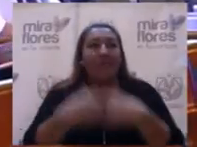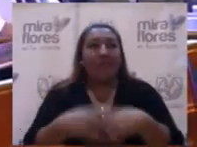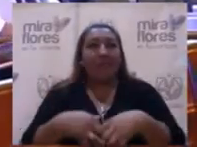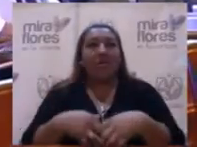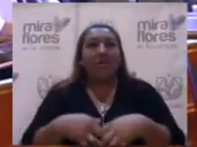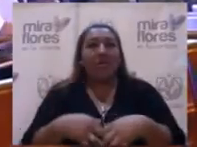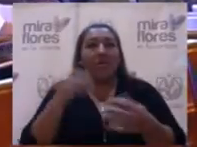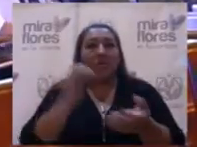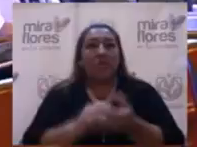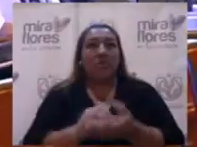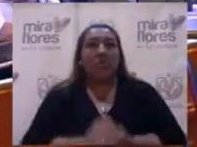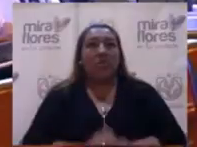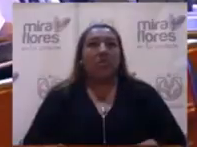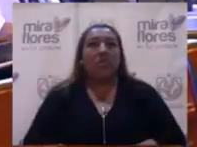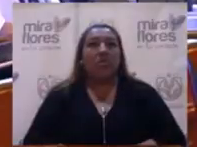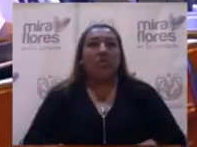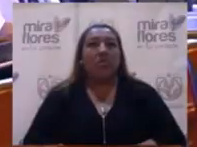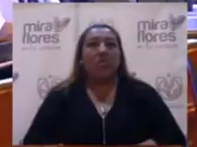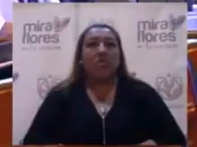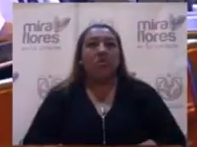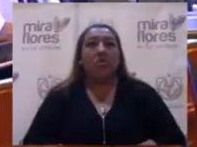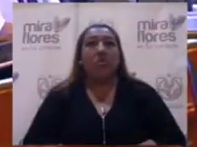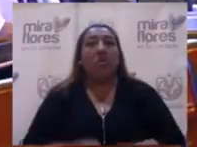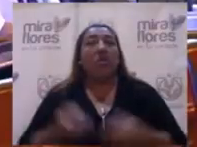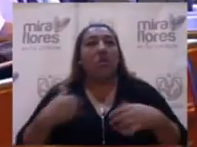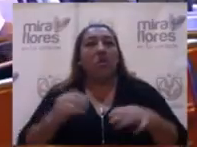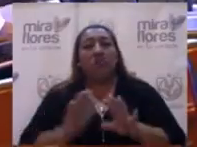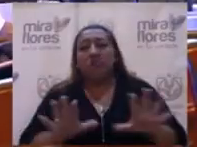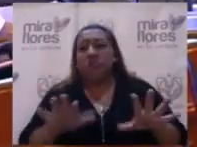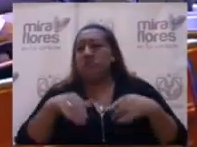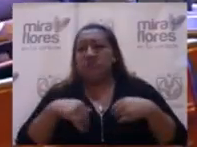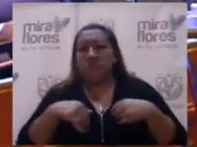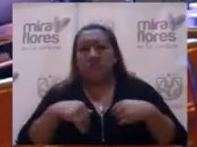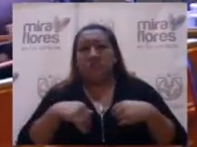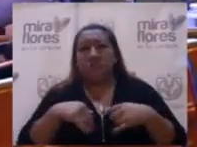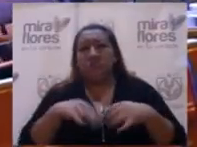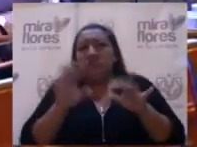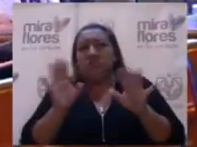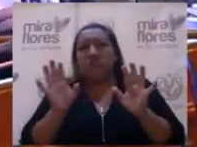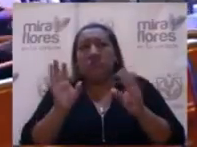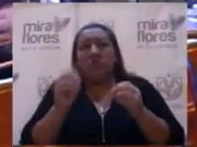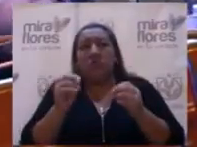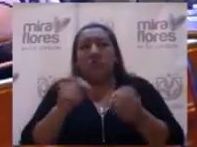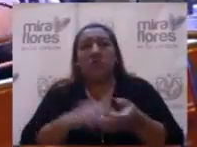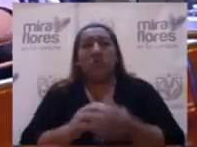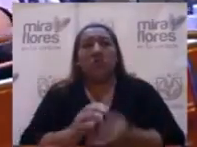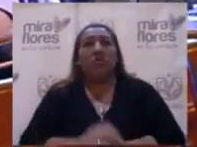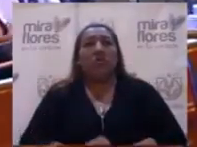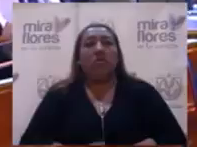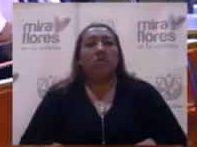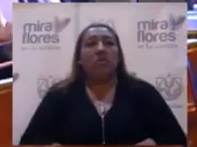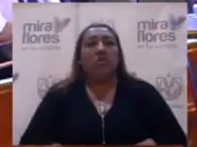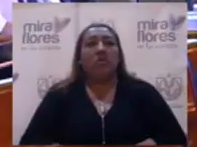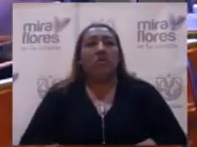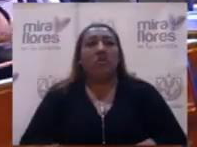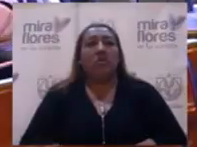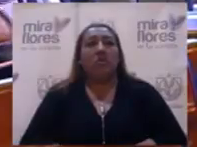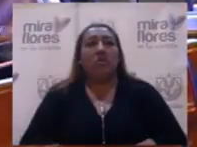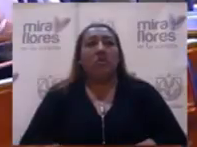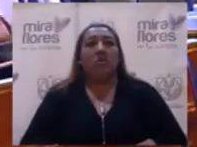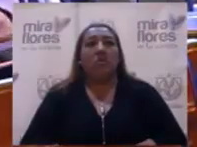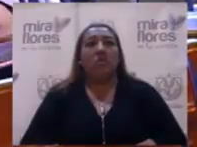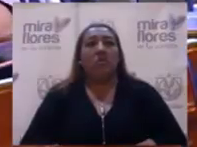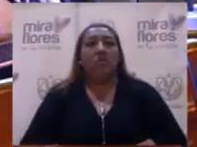marcó que yo hoy día me abstenga de esta donación. Y también no se va a borrar, porque el dice muy claro